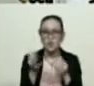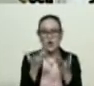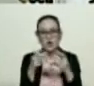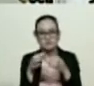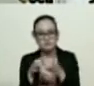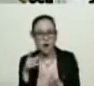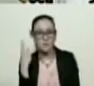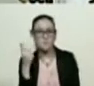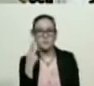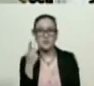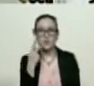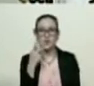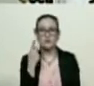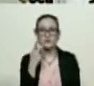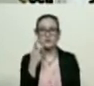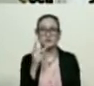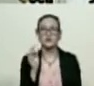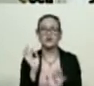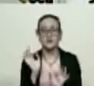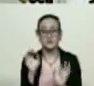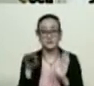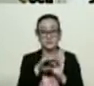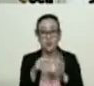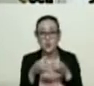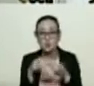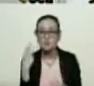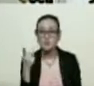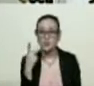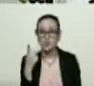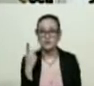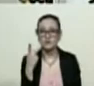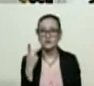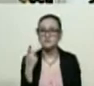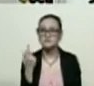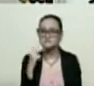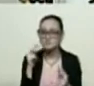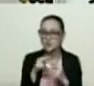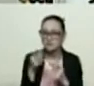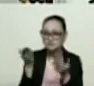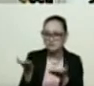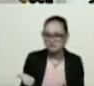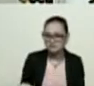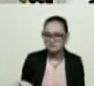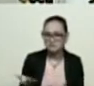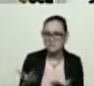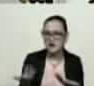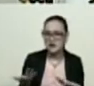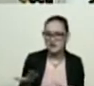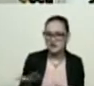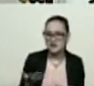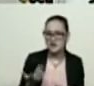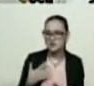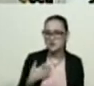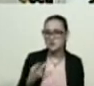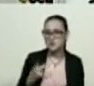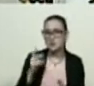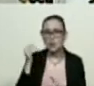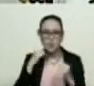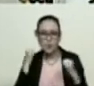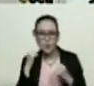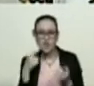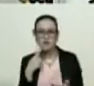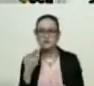políticas a efecto con los partidos políticos a efectos de conocer de primera mano lo que pueden ser sus inquietudes sus